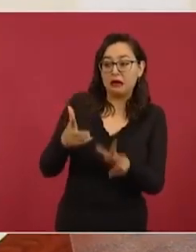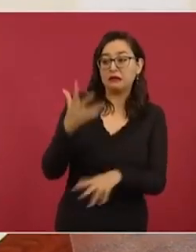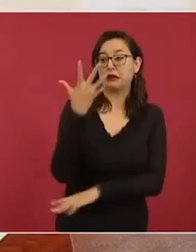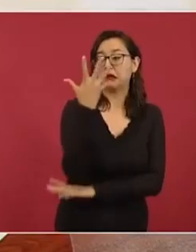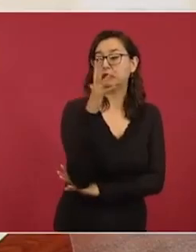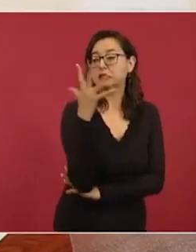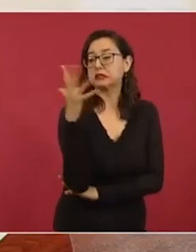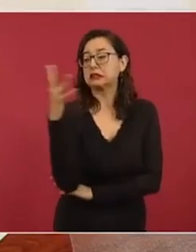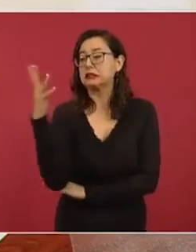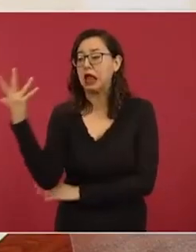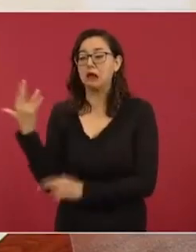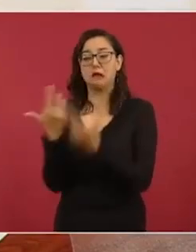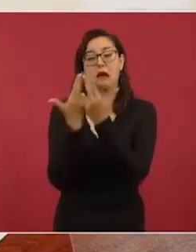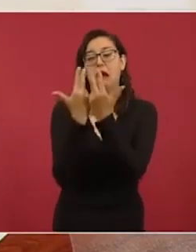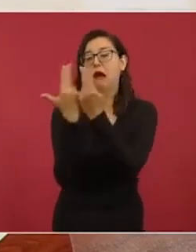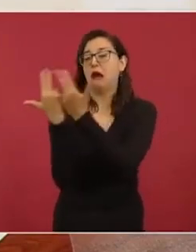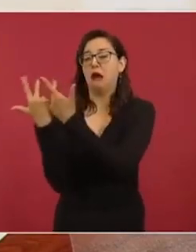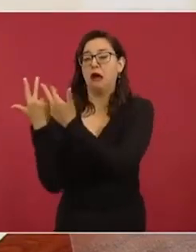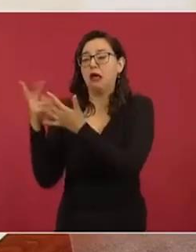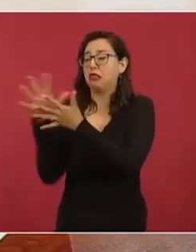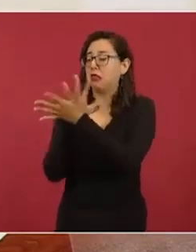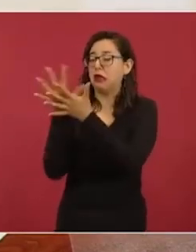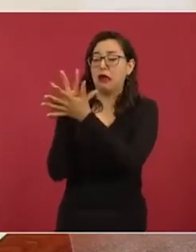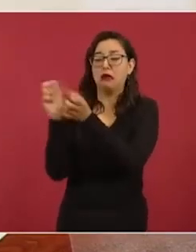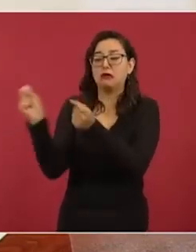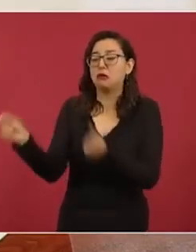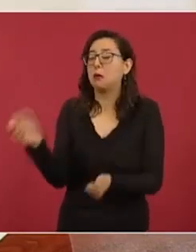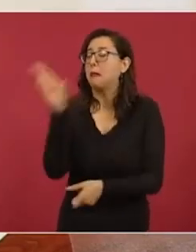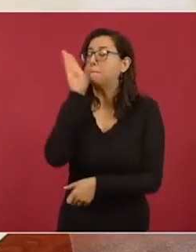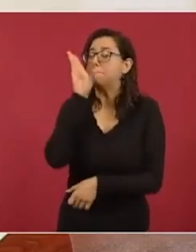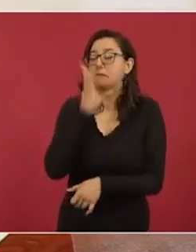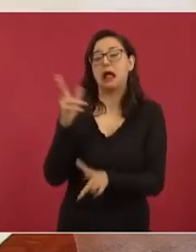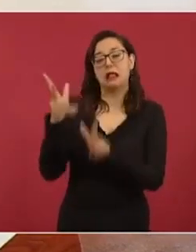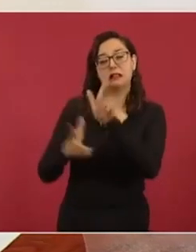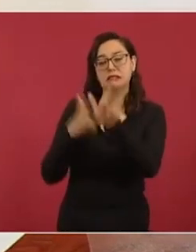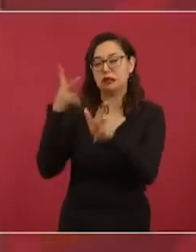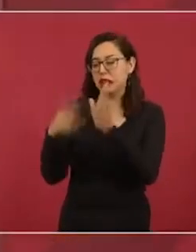y no al Tren Maya. Y ya con eso